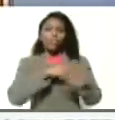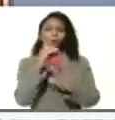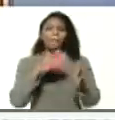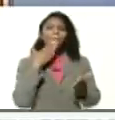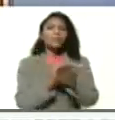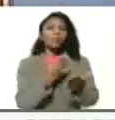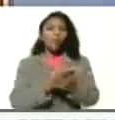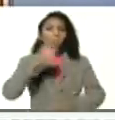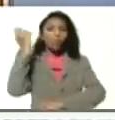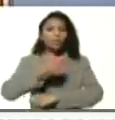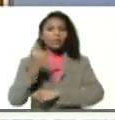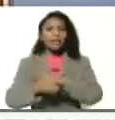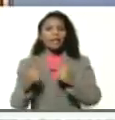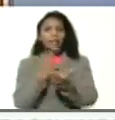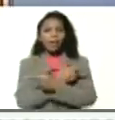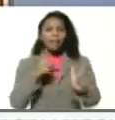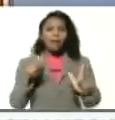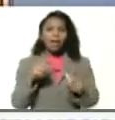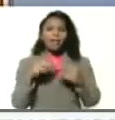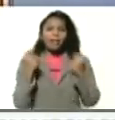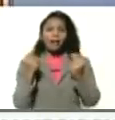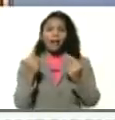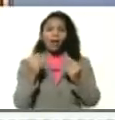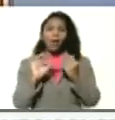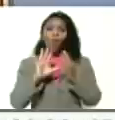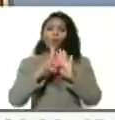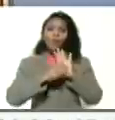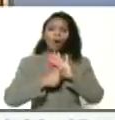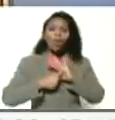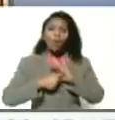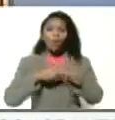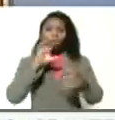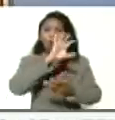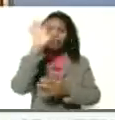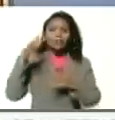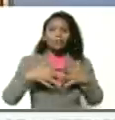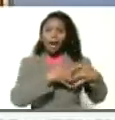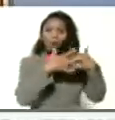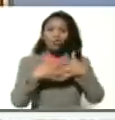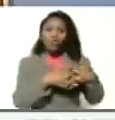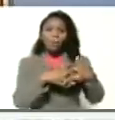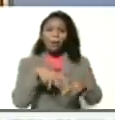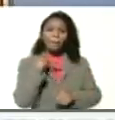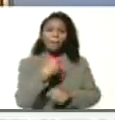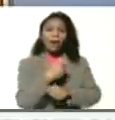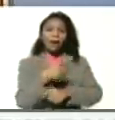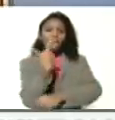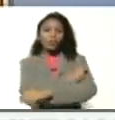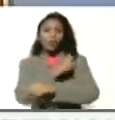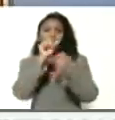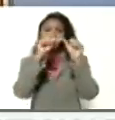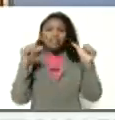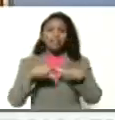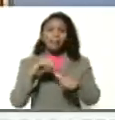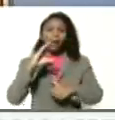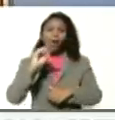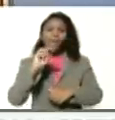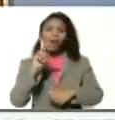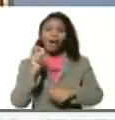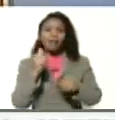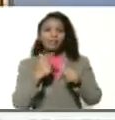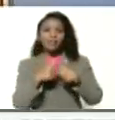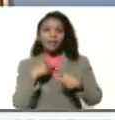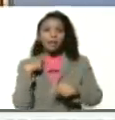judicial de que se liberen el dinero secuestrado por los eeuu para pagar las vacunas por el sistema cobas que